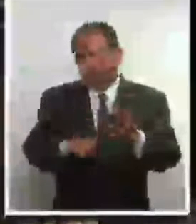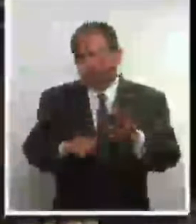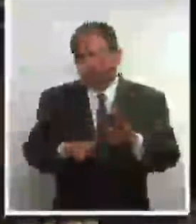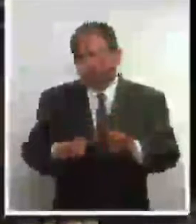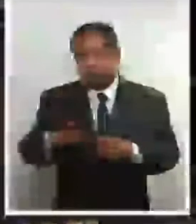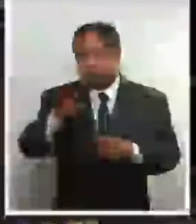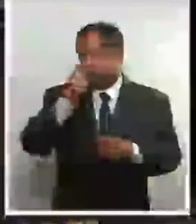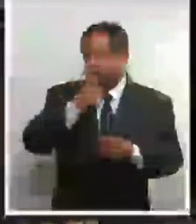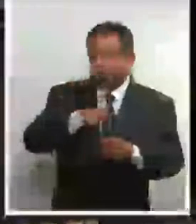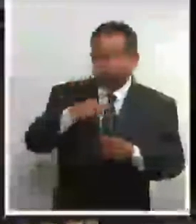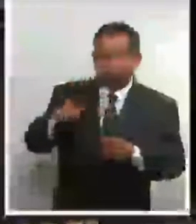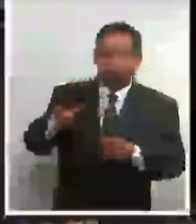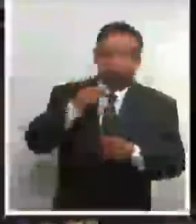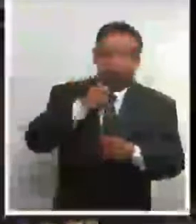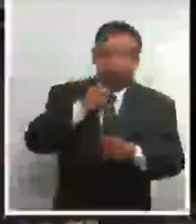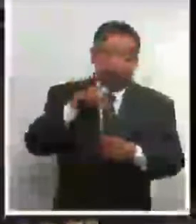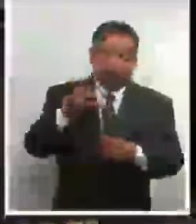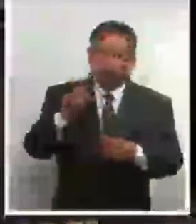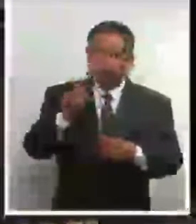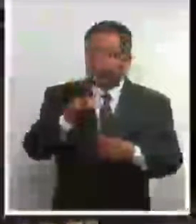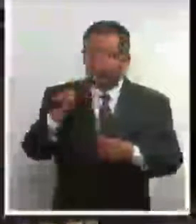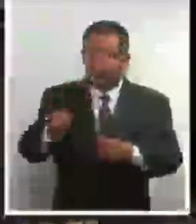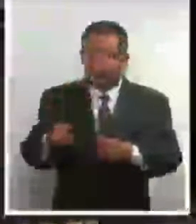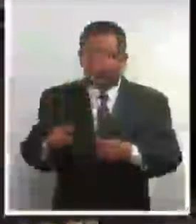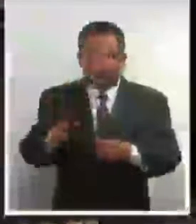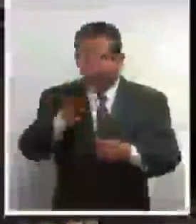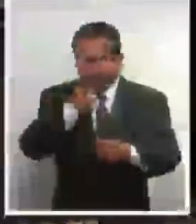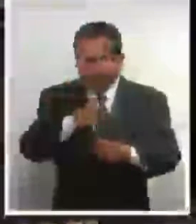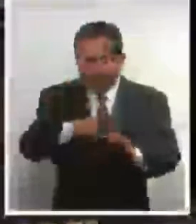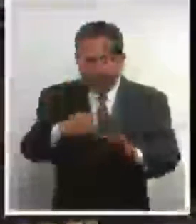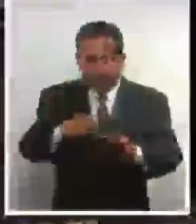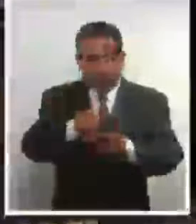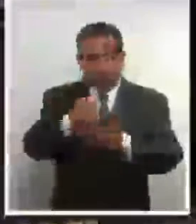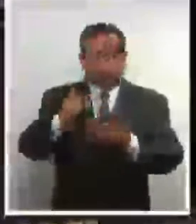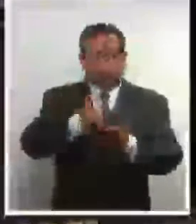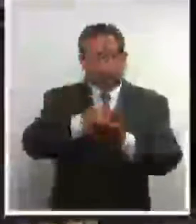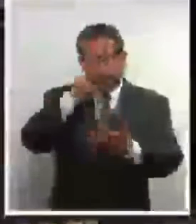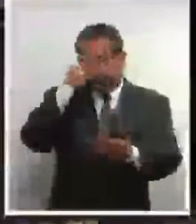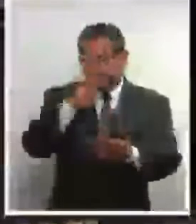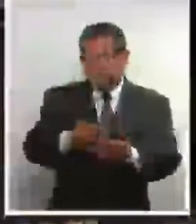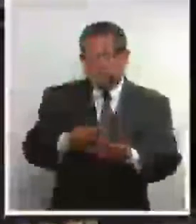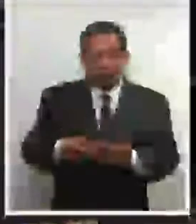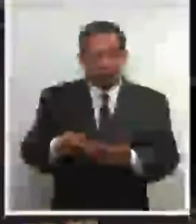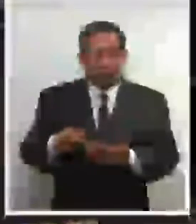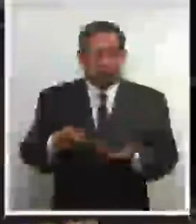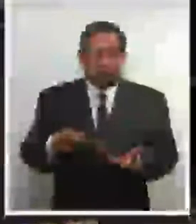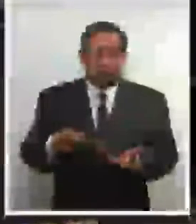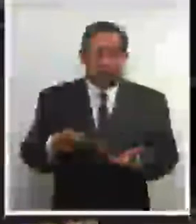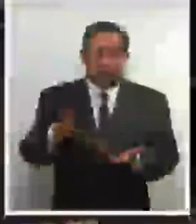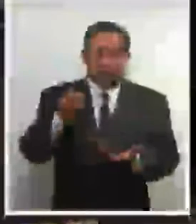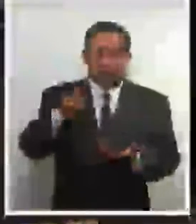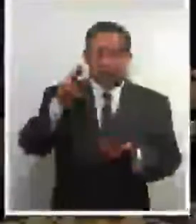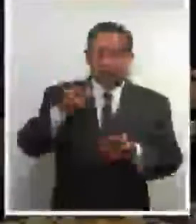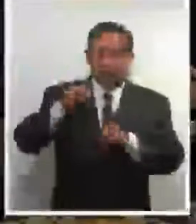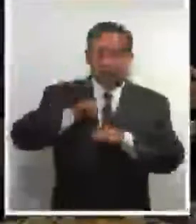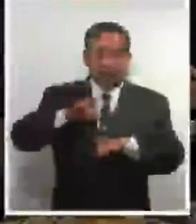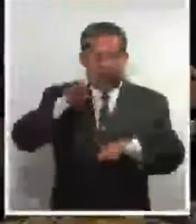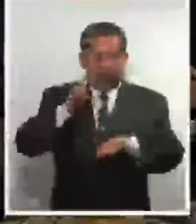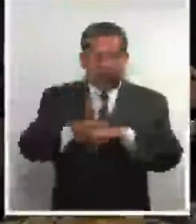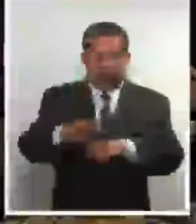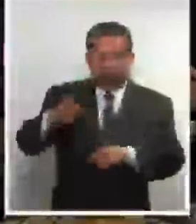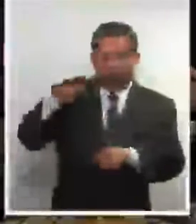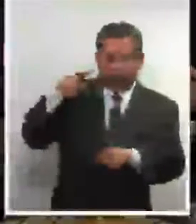me dijo el diputado López que en la Ciudad de México era competencia